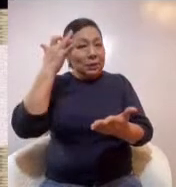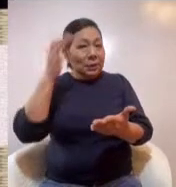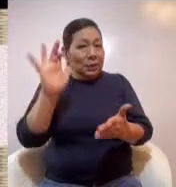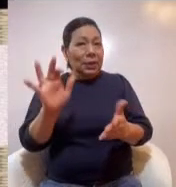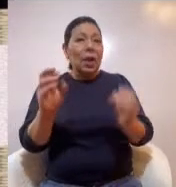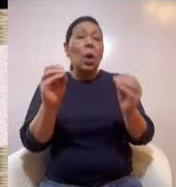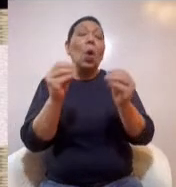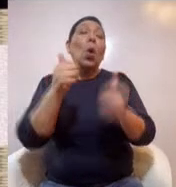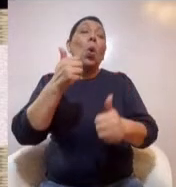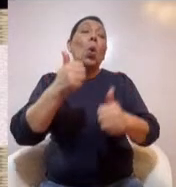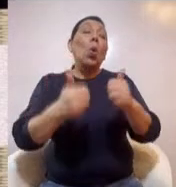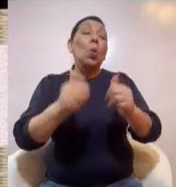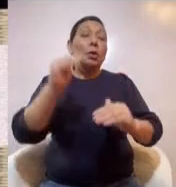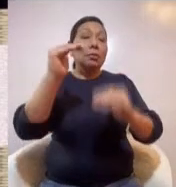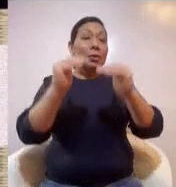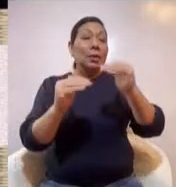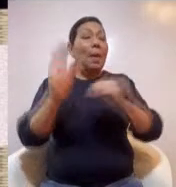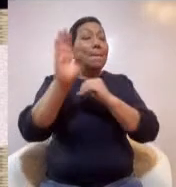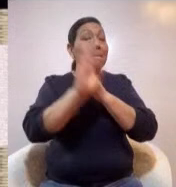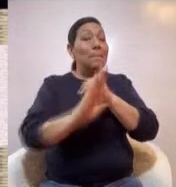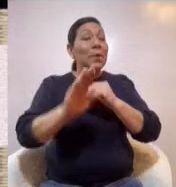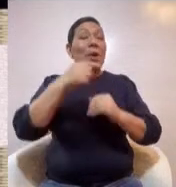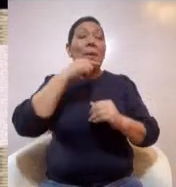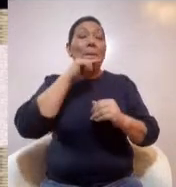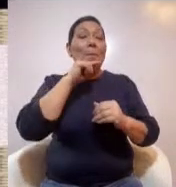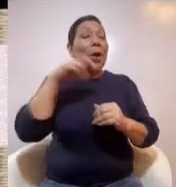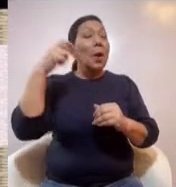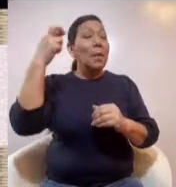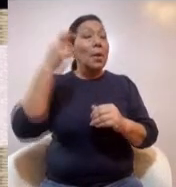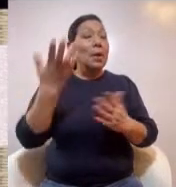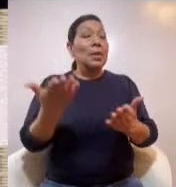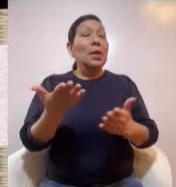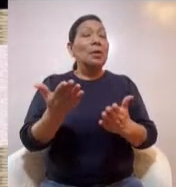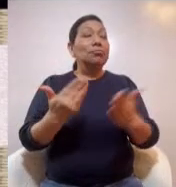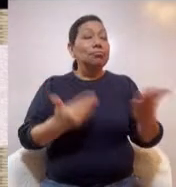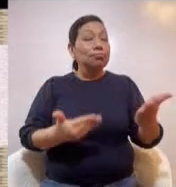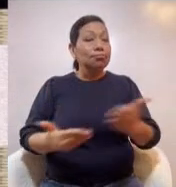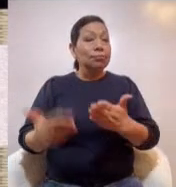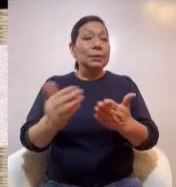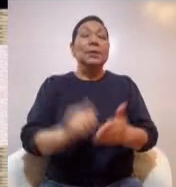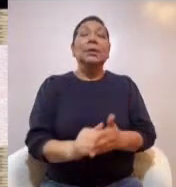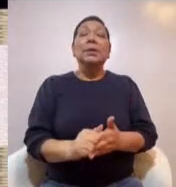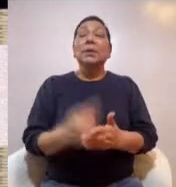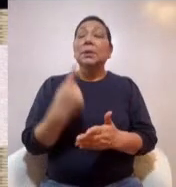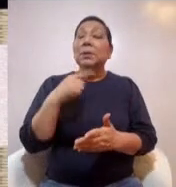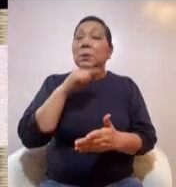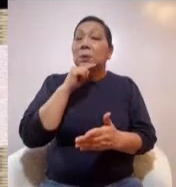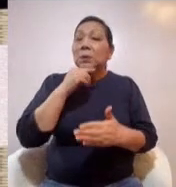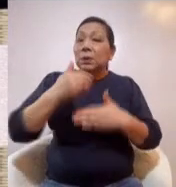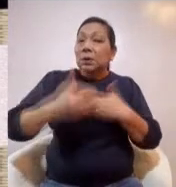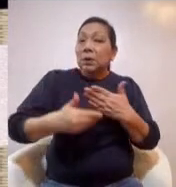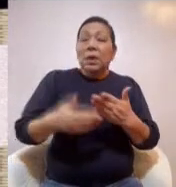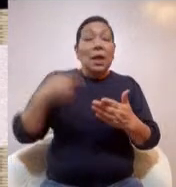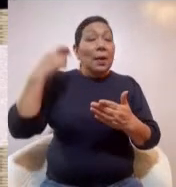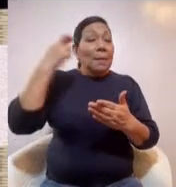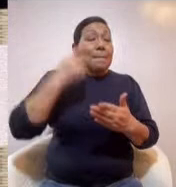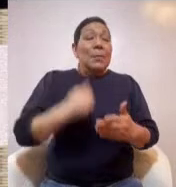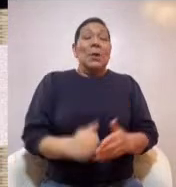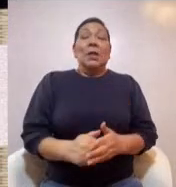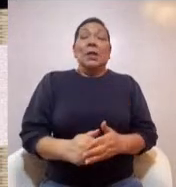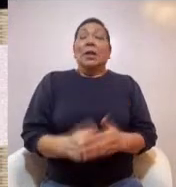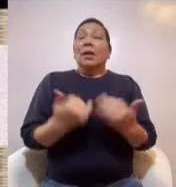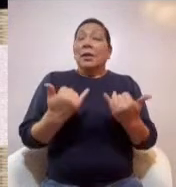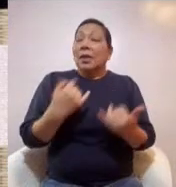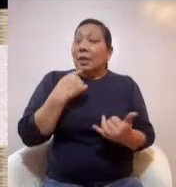una idea sobre cuáles son los estándares de protección para las mujeres políticas en el ámbito, para las mujeres en el ámbito de la